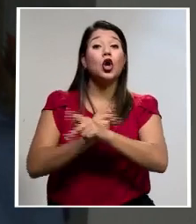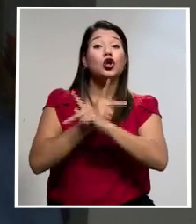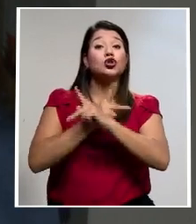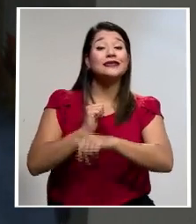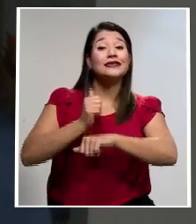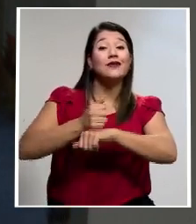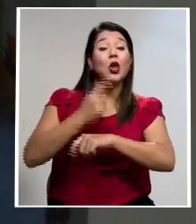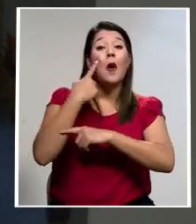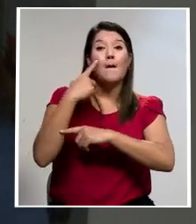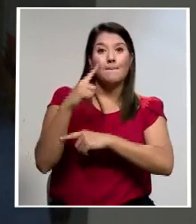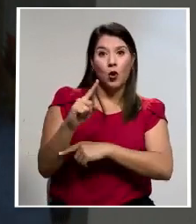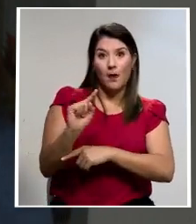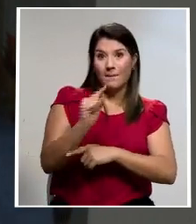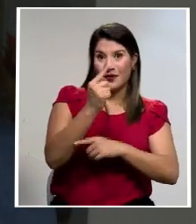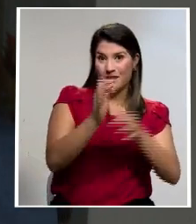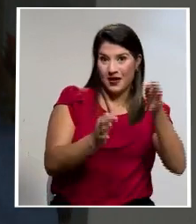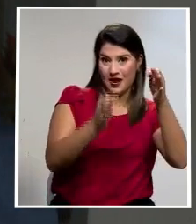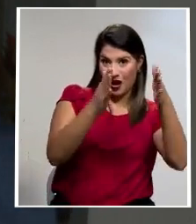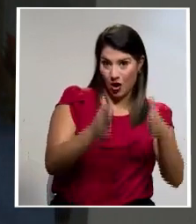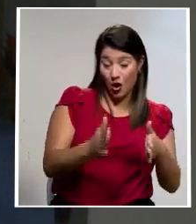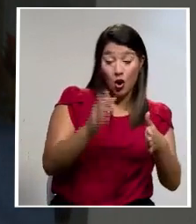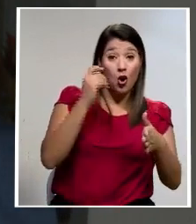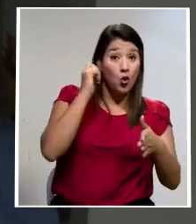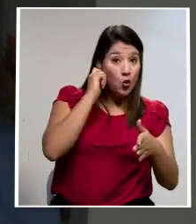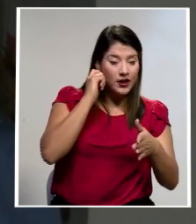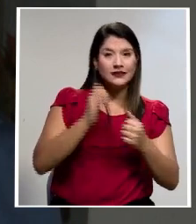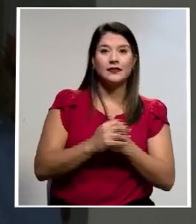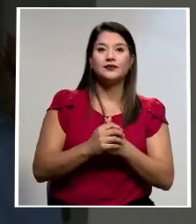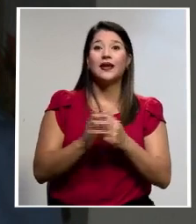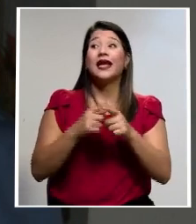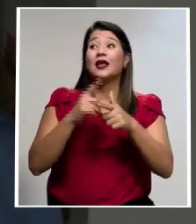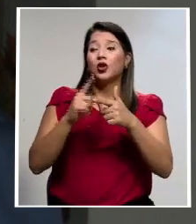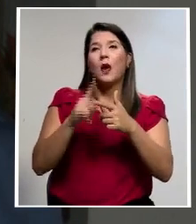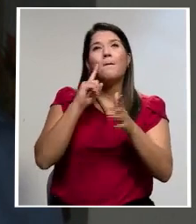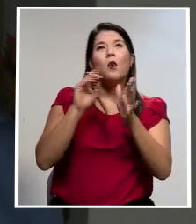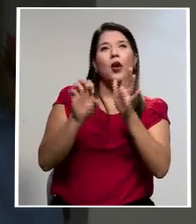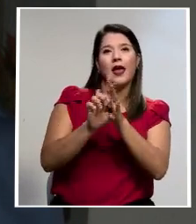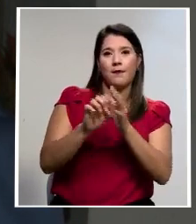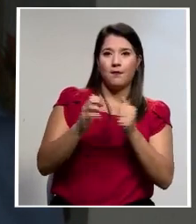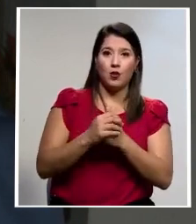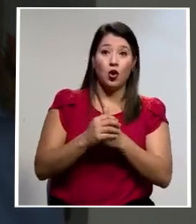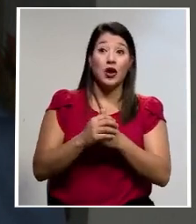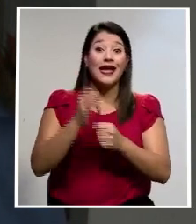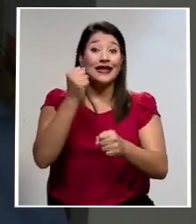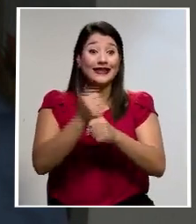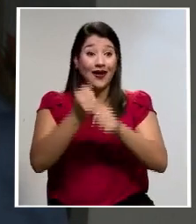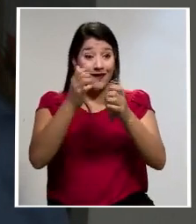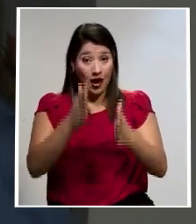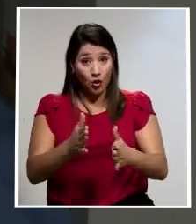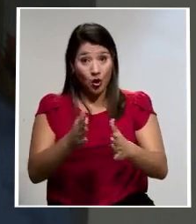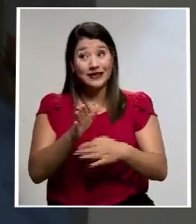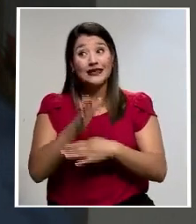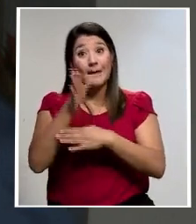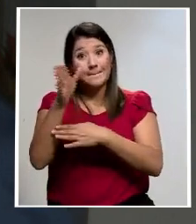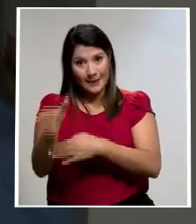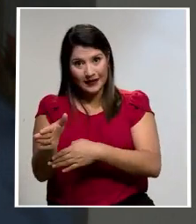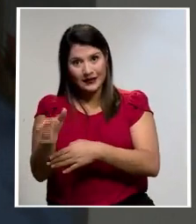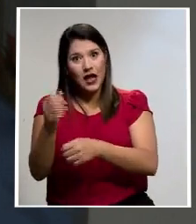apelaciones y ordenar que la persona vuelva al centro de trabajo, pero en un puesto diferente. Y en el caso del Ministerio Público se